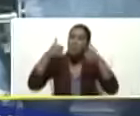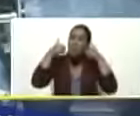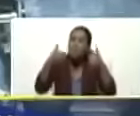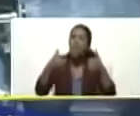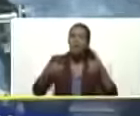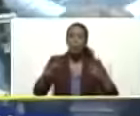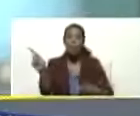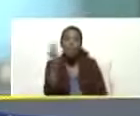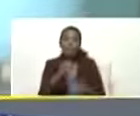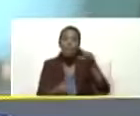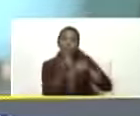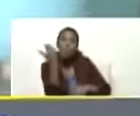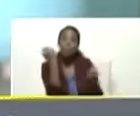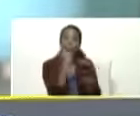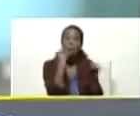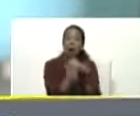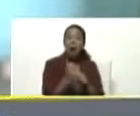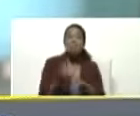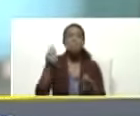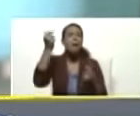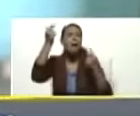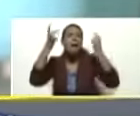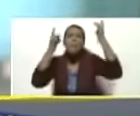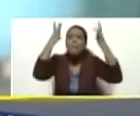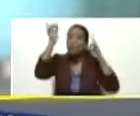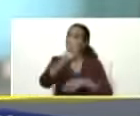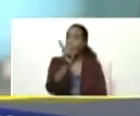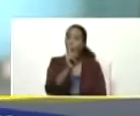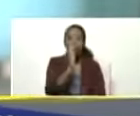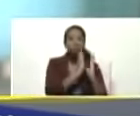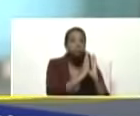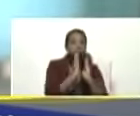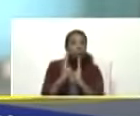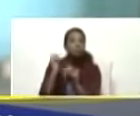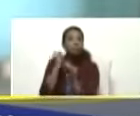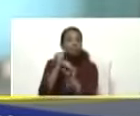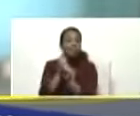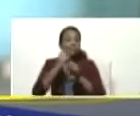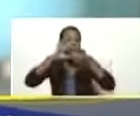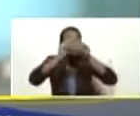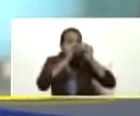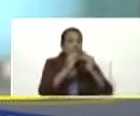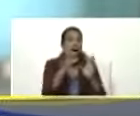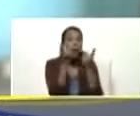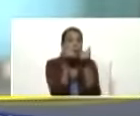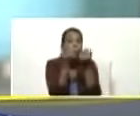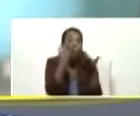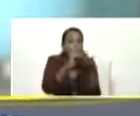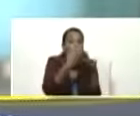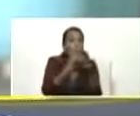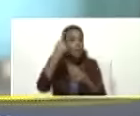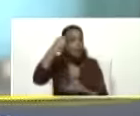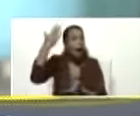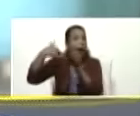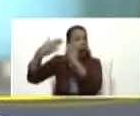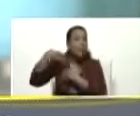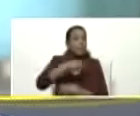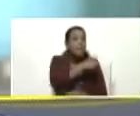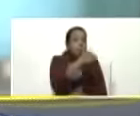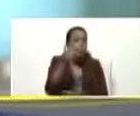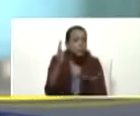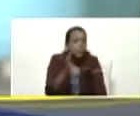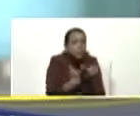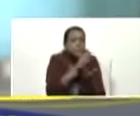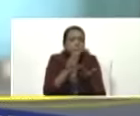tuvo un método, no fue un improvisado, porque ese programa económico usted lo pensó en cada una de sus